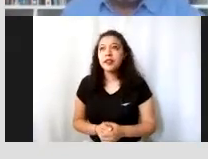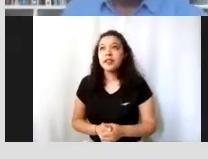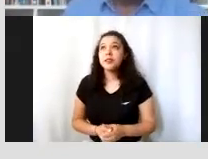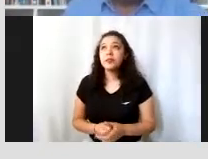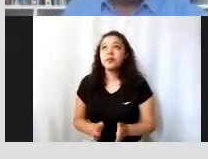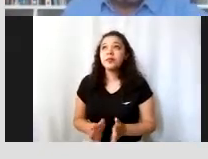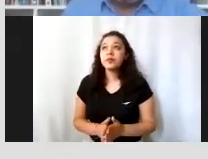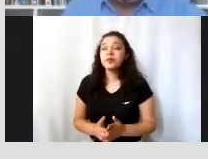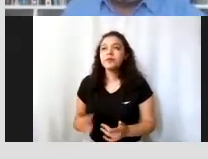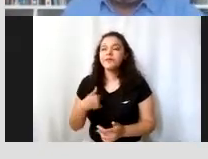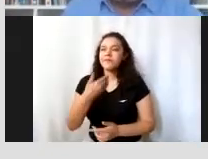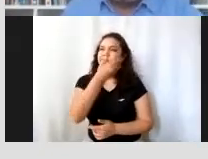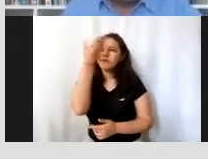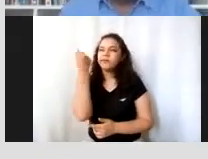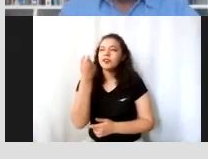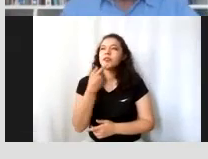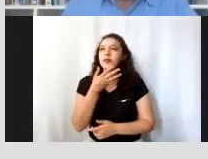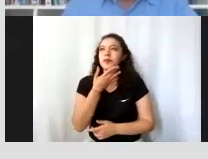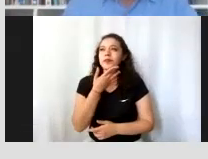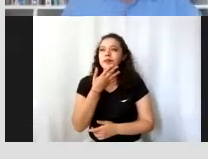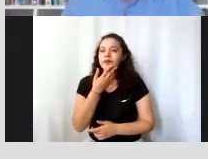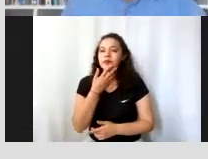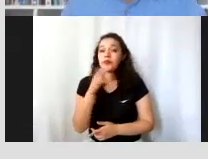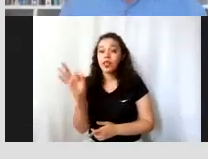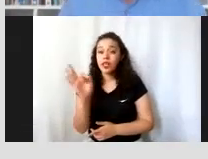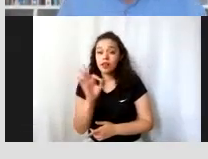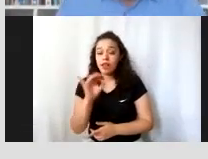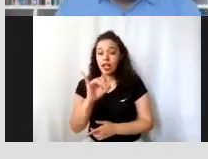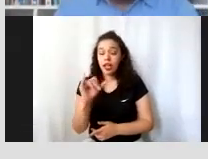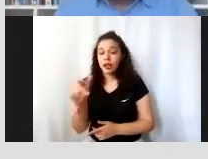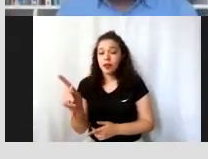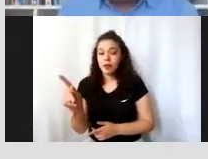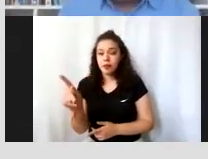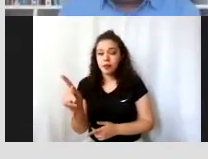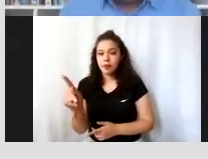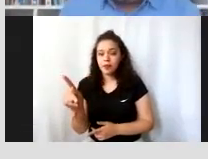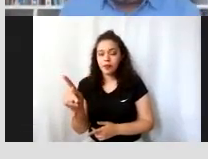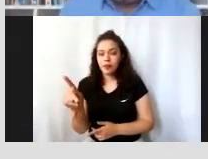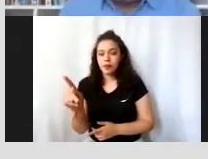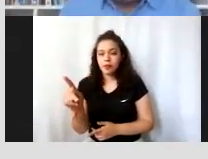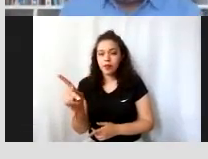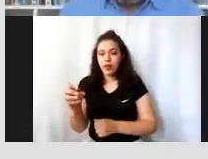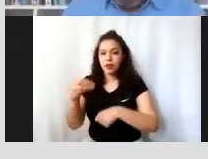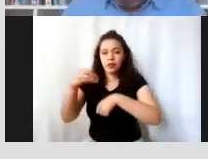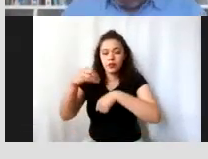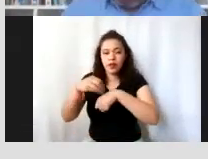Yo no sé si en este caso la IAP podría señalar en alguno de